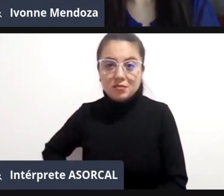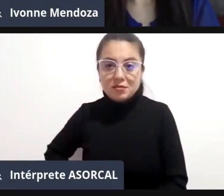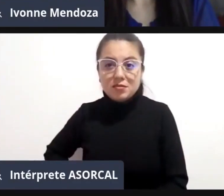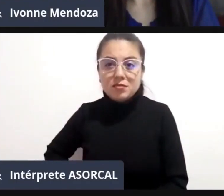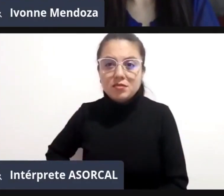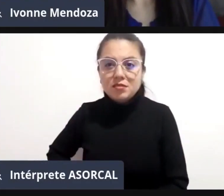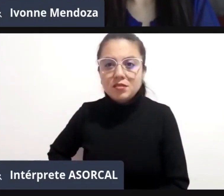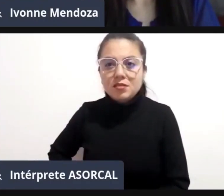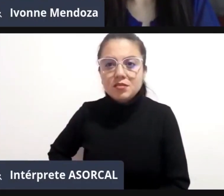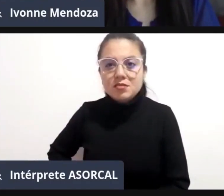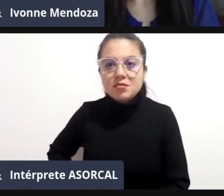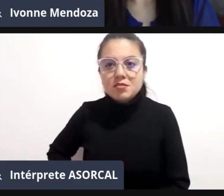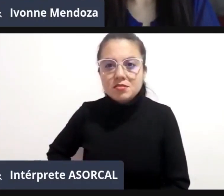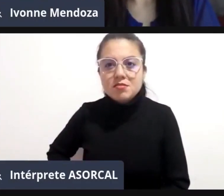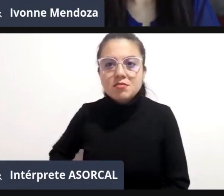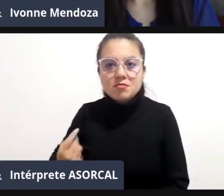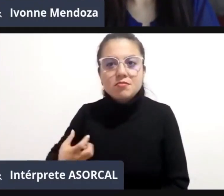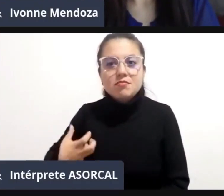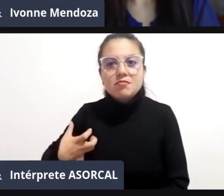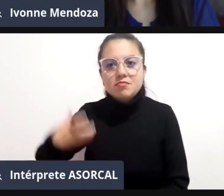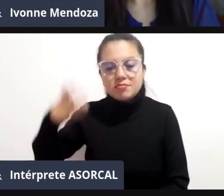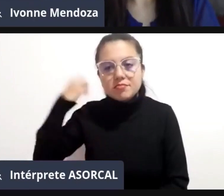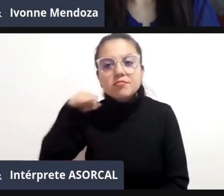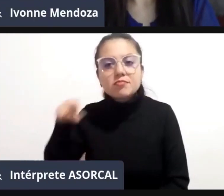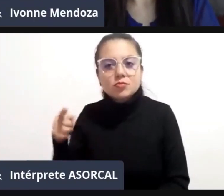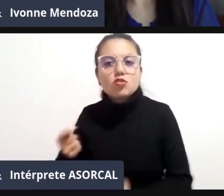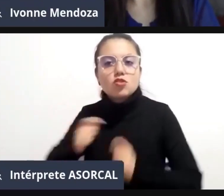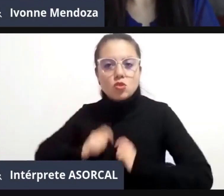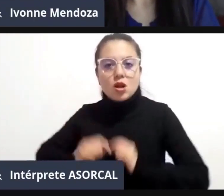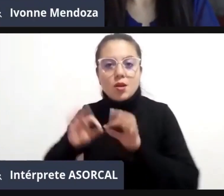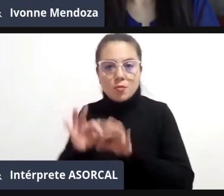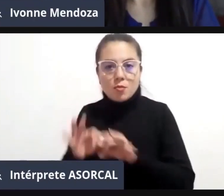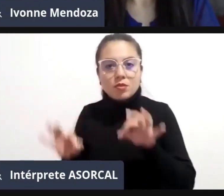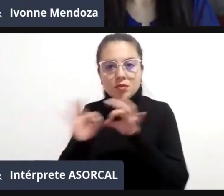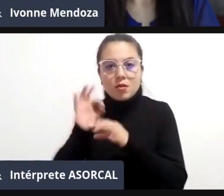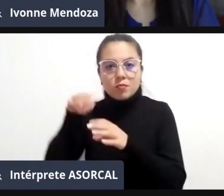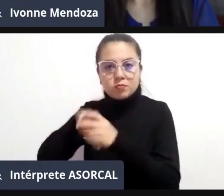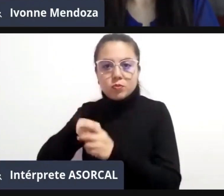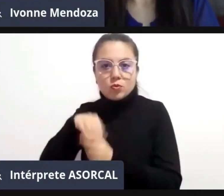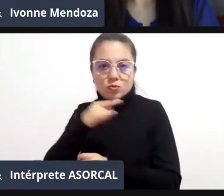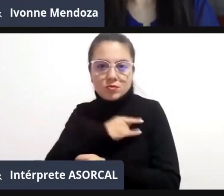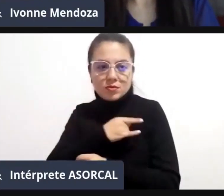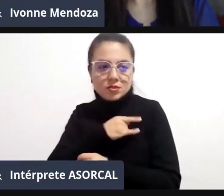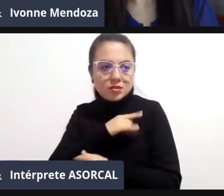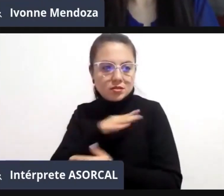un rol importante desde su lugar, de la Universidad Centroamericana José Simeón Cañas.